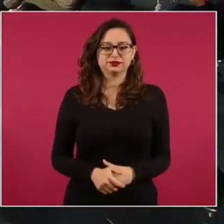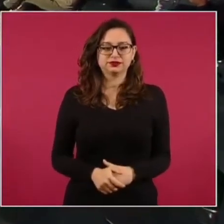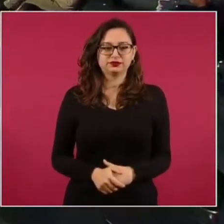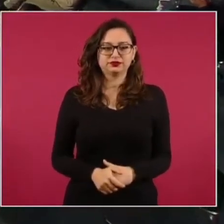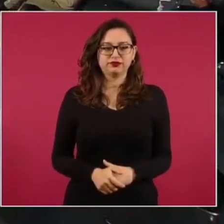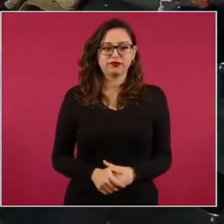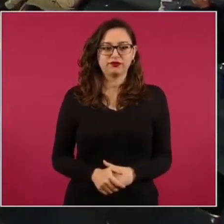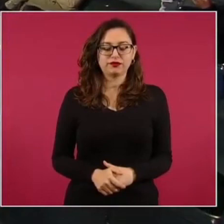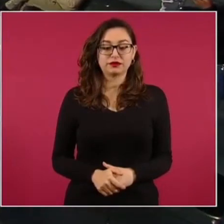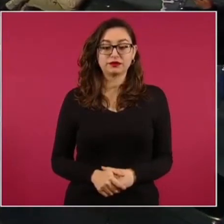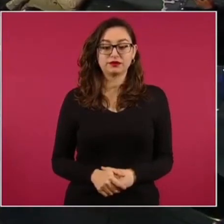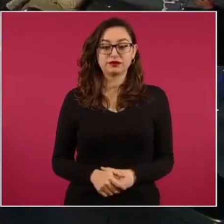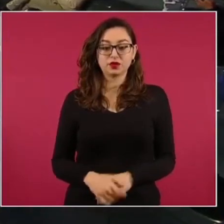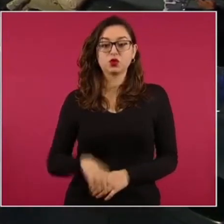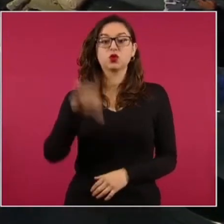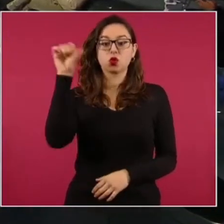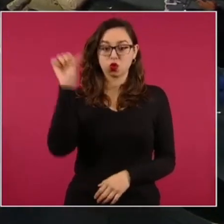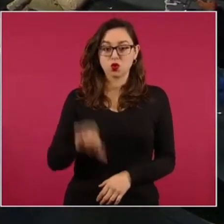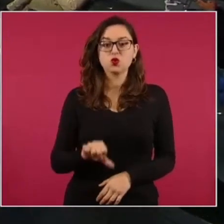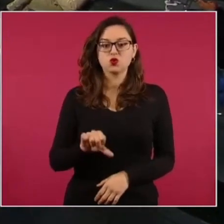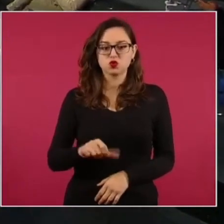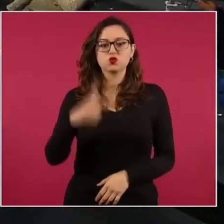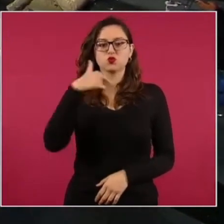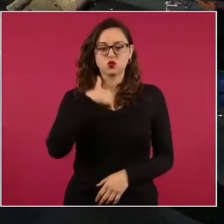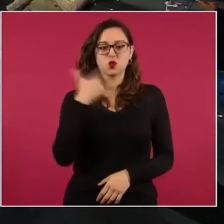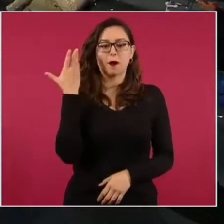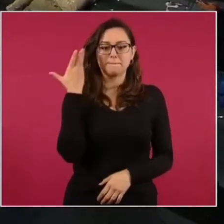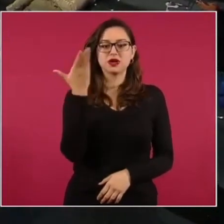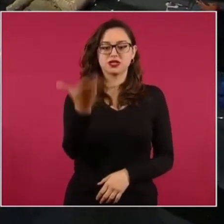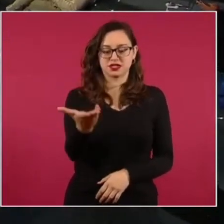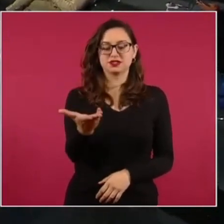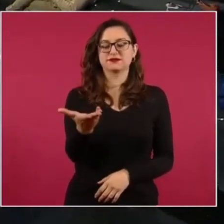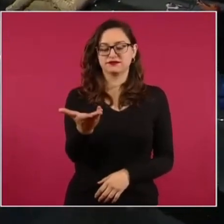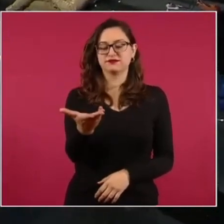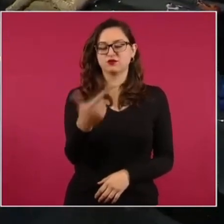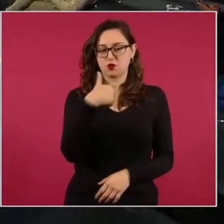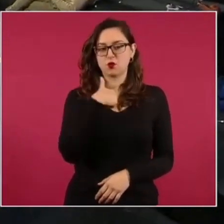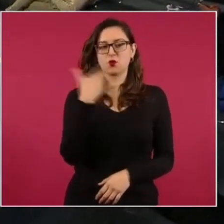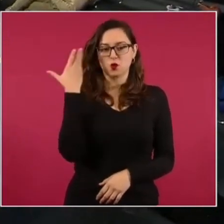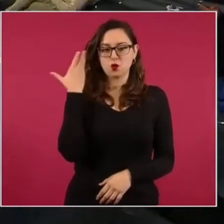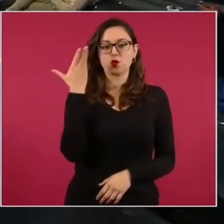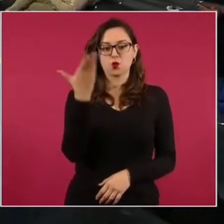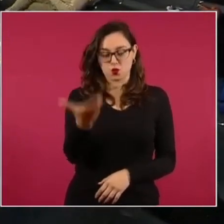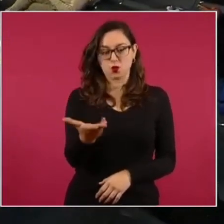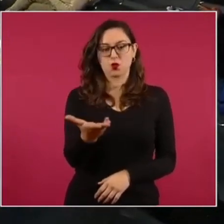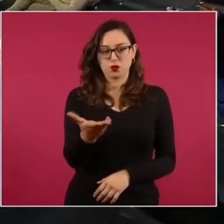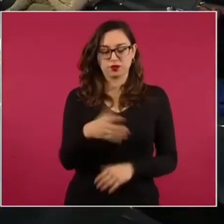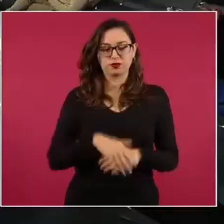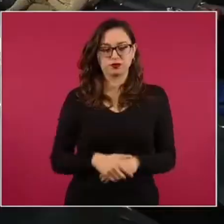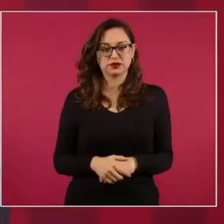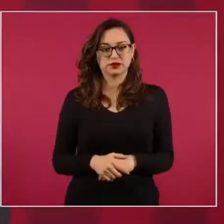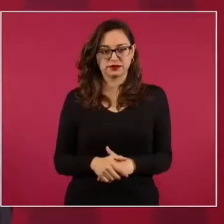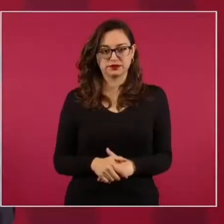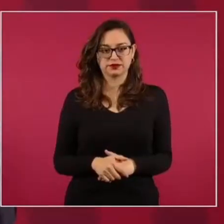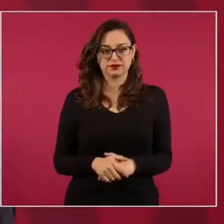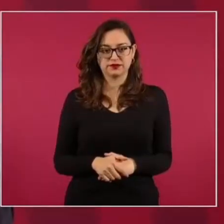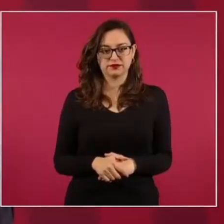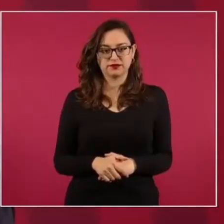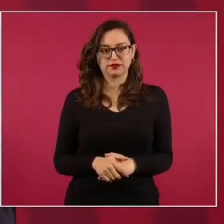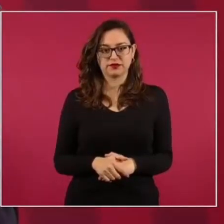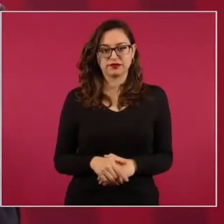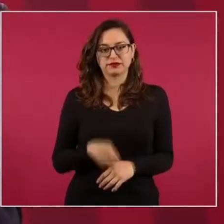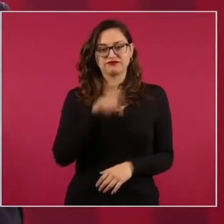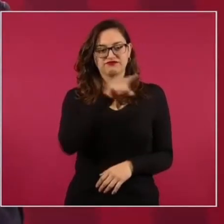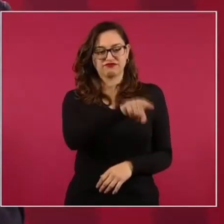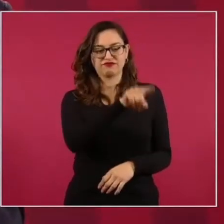a hacer una petición. Bueno, una petición, una excepción. Es que él